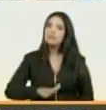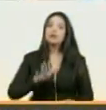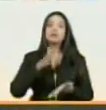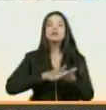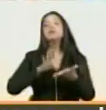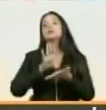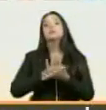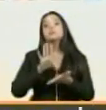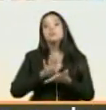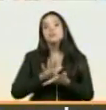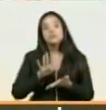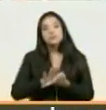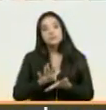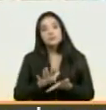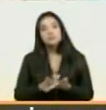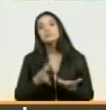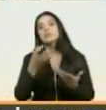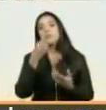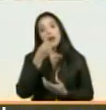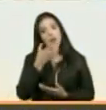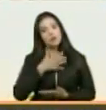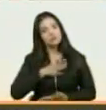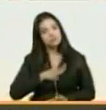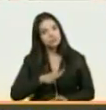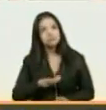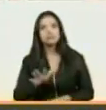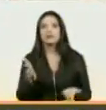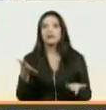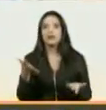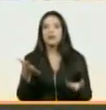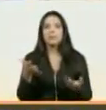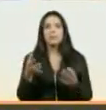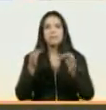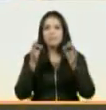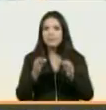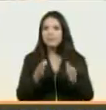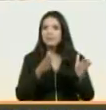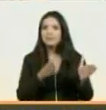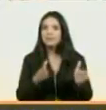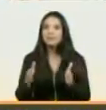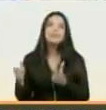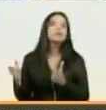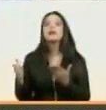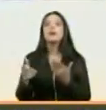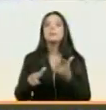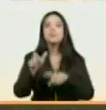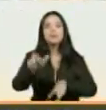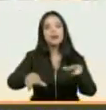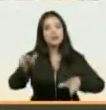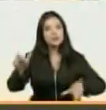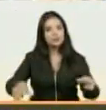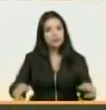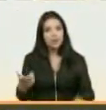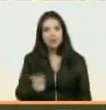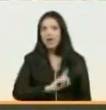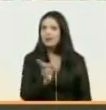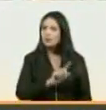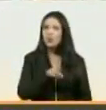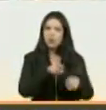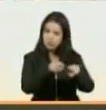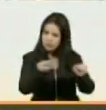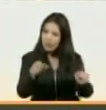la ponderación, para el buen ánimo, para el concierto entre seres humanos, y no se presten